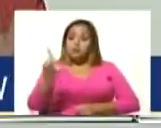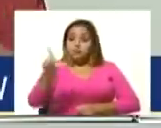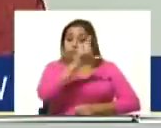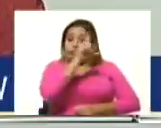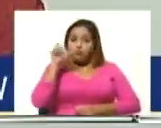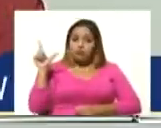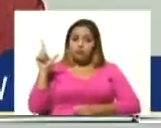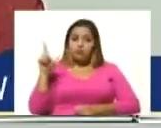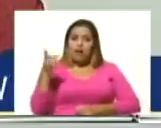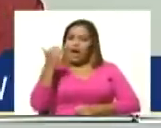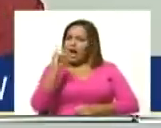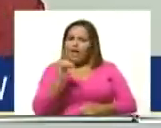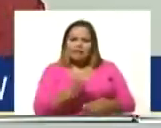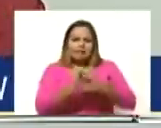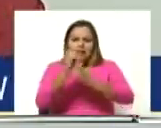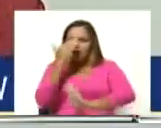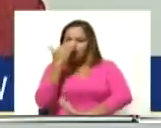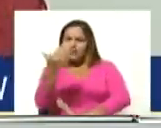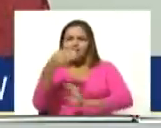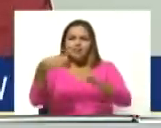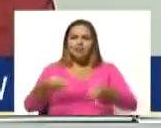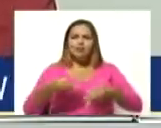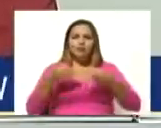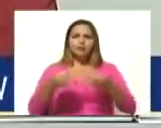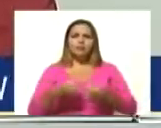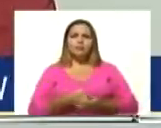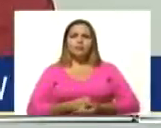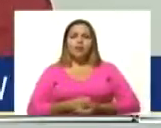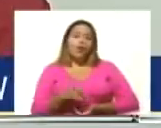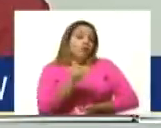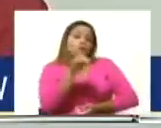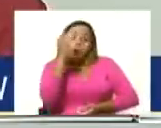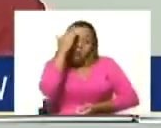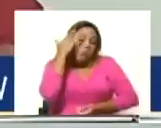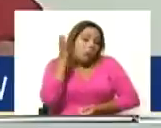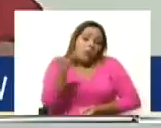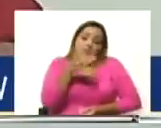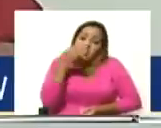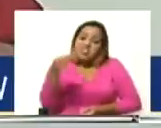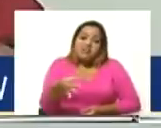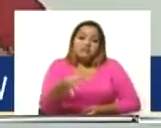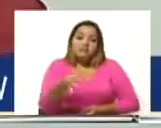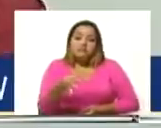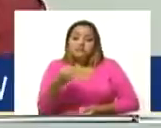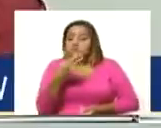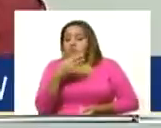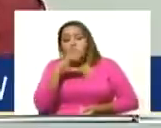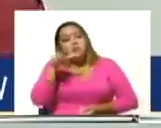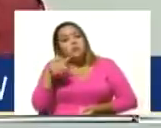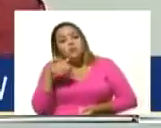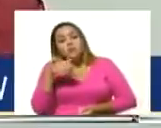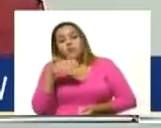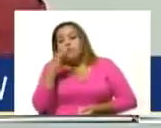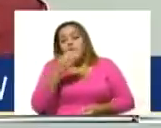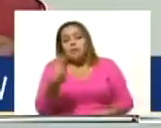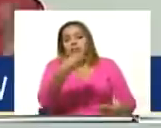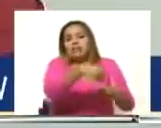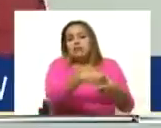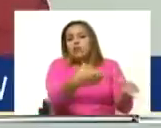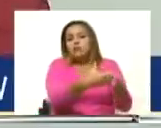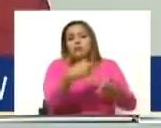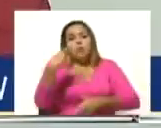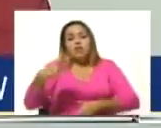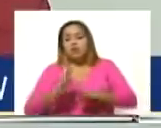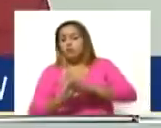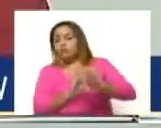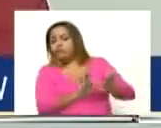Unido de Venezuela que va al frente. Yo no sé, en verdad, no nos metemos en los asuntos internos de estos partidos como Fuerza Vecinal, pero